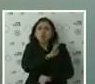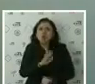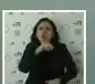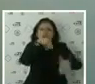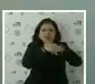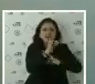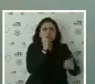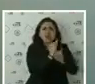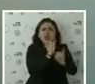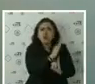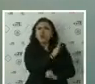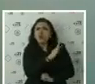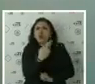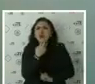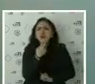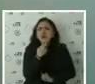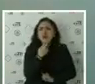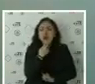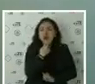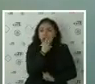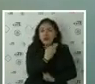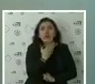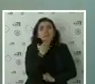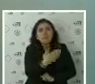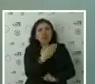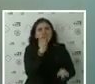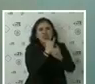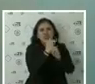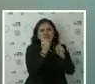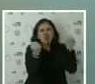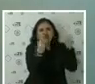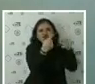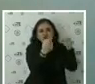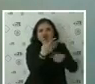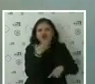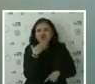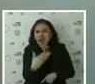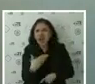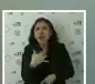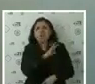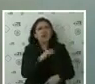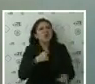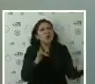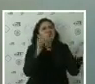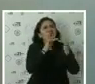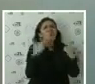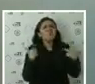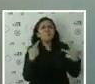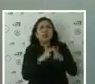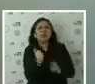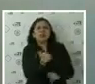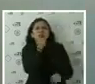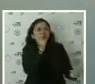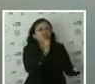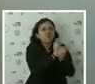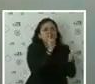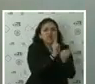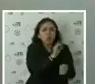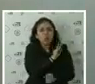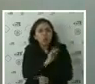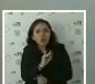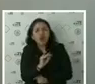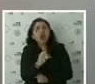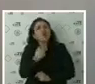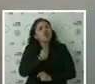acceder a un internet bueno, de poder tener como ese contacto maestro-alumno, de